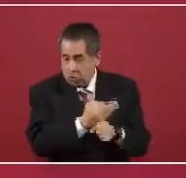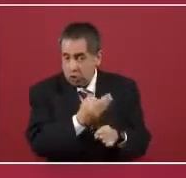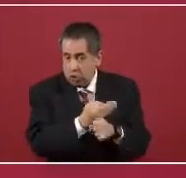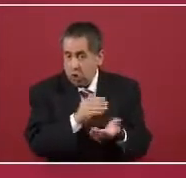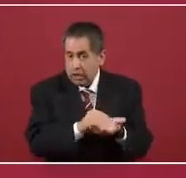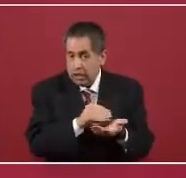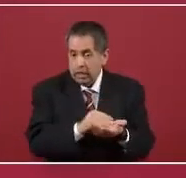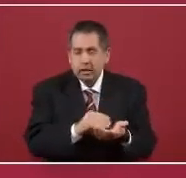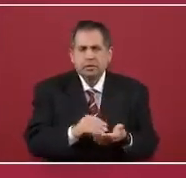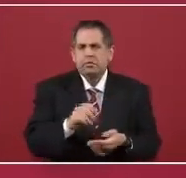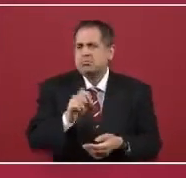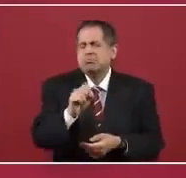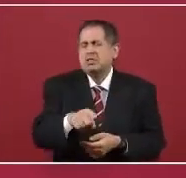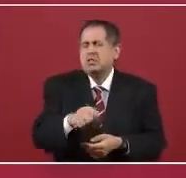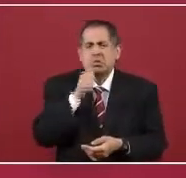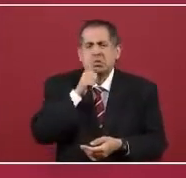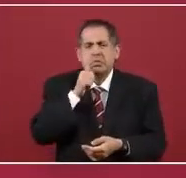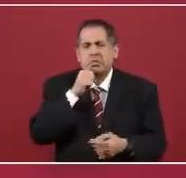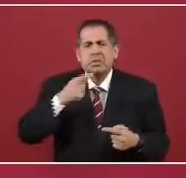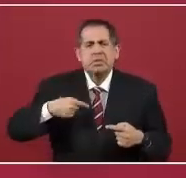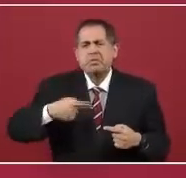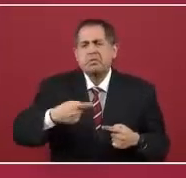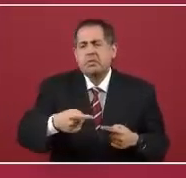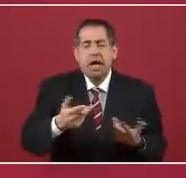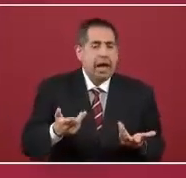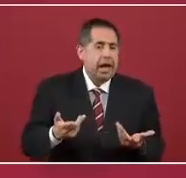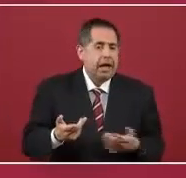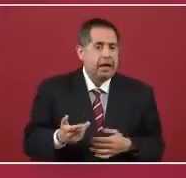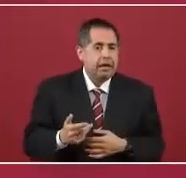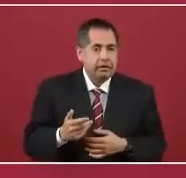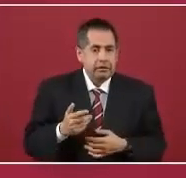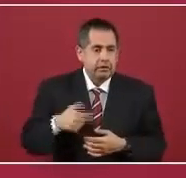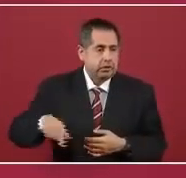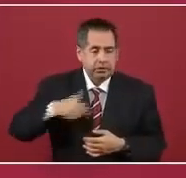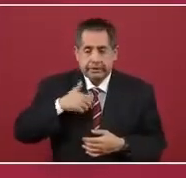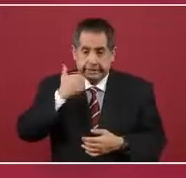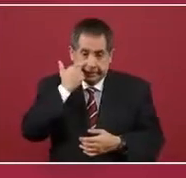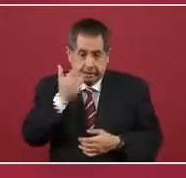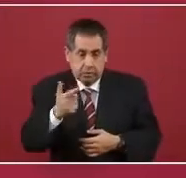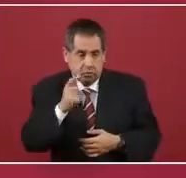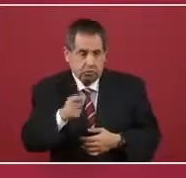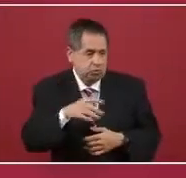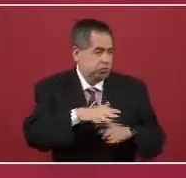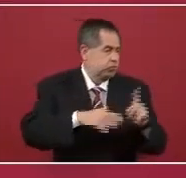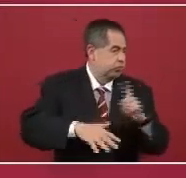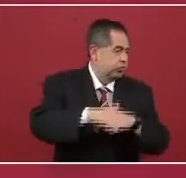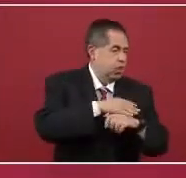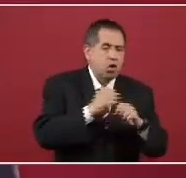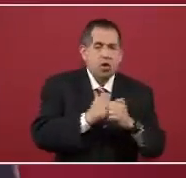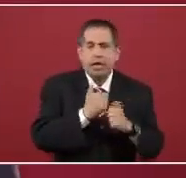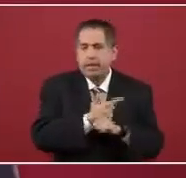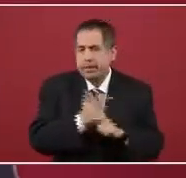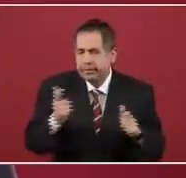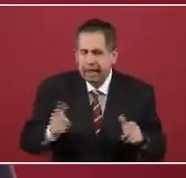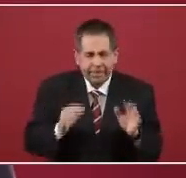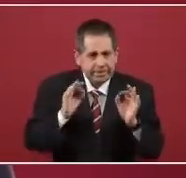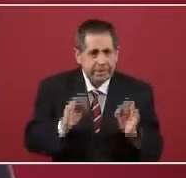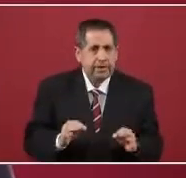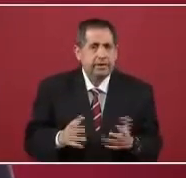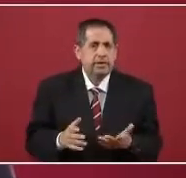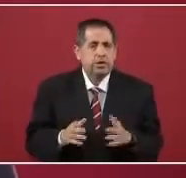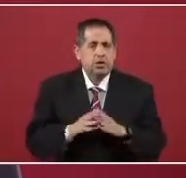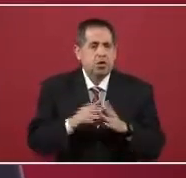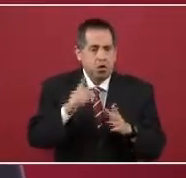como sucede siempre, y queremos garantizar un ambiente de libertades y